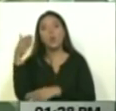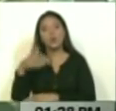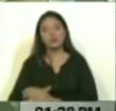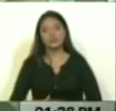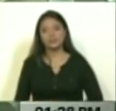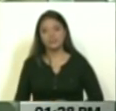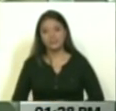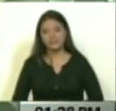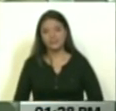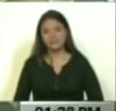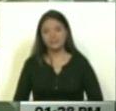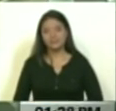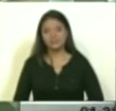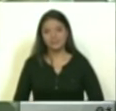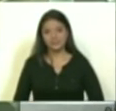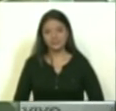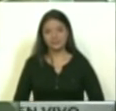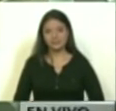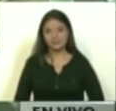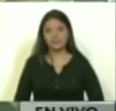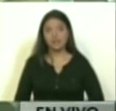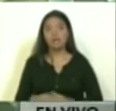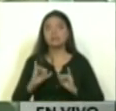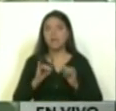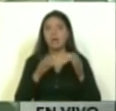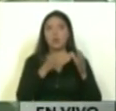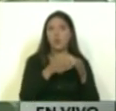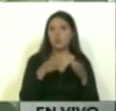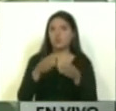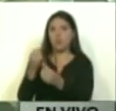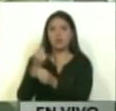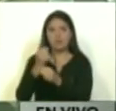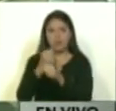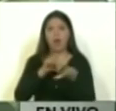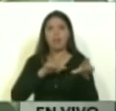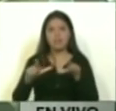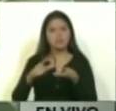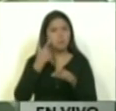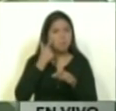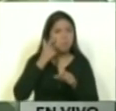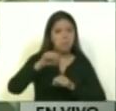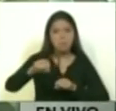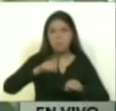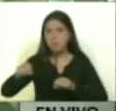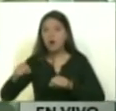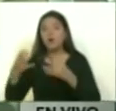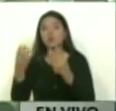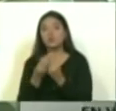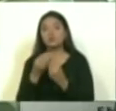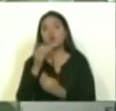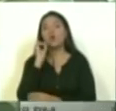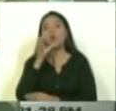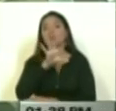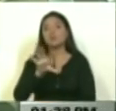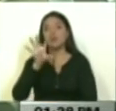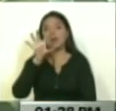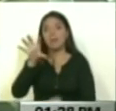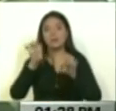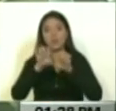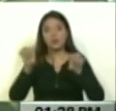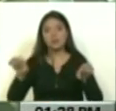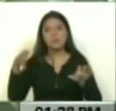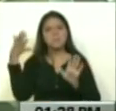Y ya los equipos de trabajo están movilizados con el Congreso de la Patria Educativa para